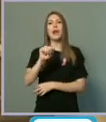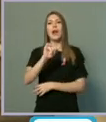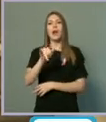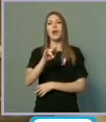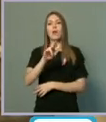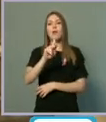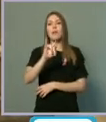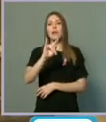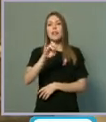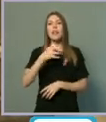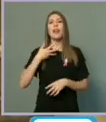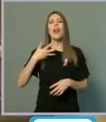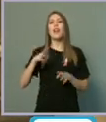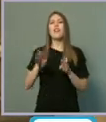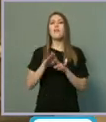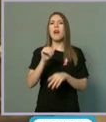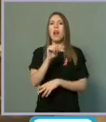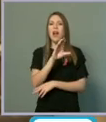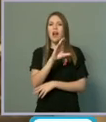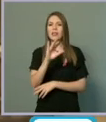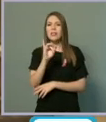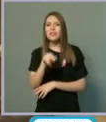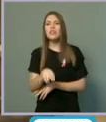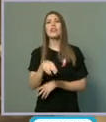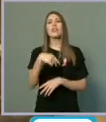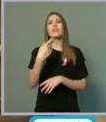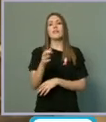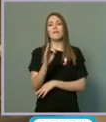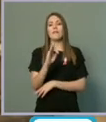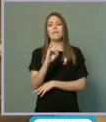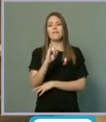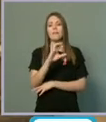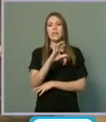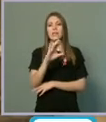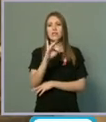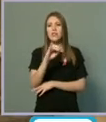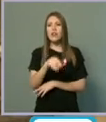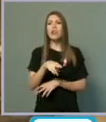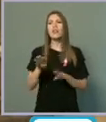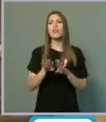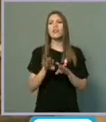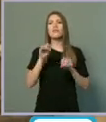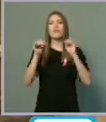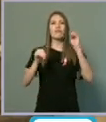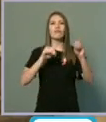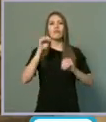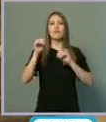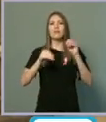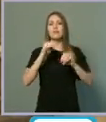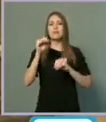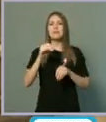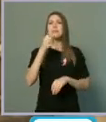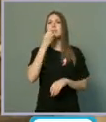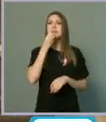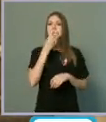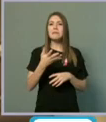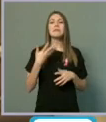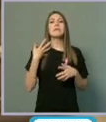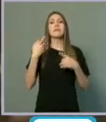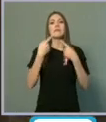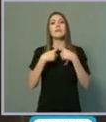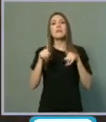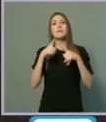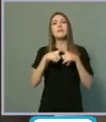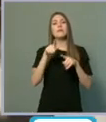Tiene cosas muy interesantes, animaciones, trucos ópticos, y creo que sí, de hecho varios de sus trabajos ya están